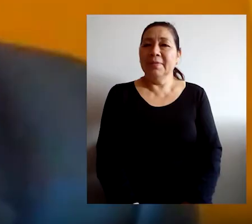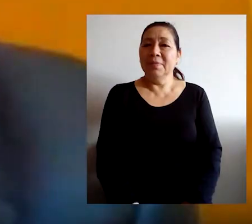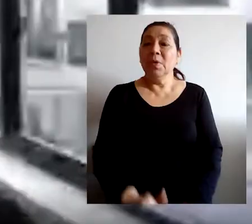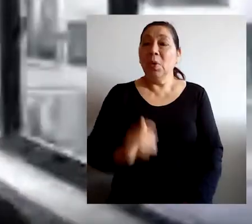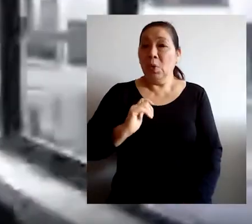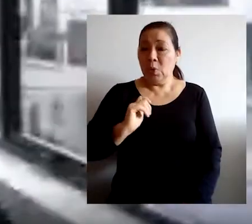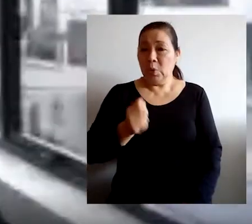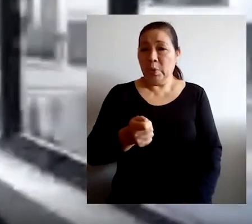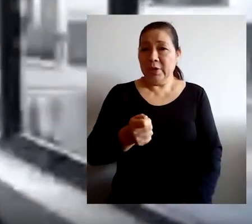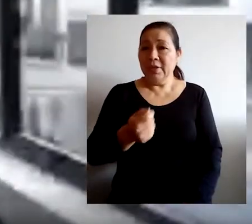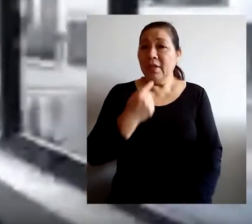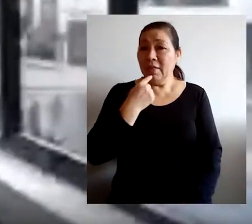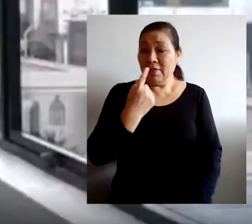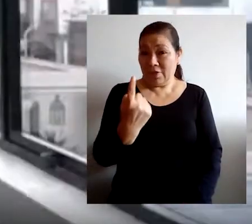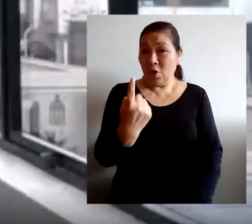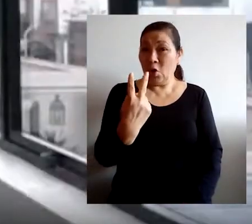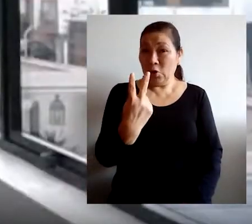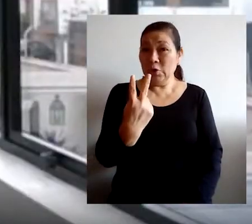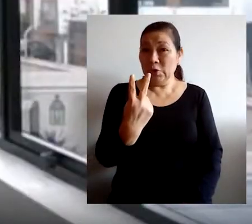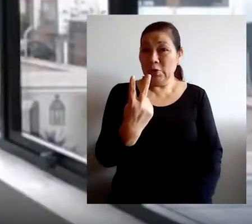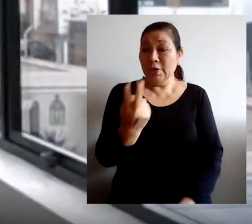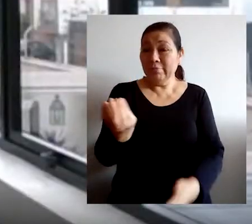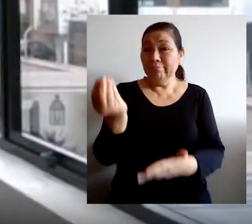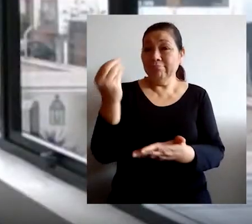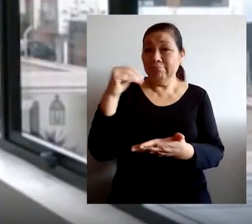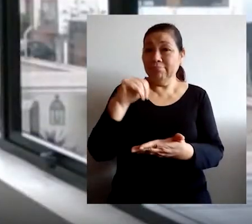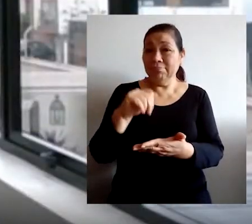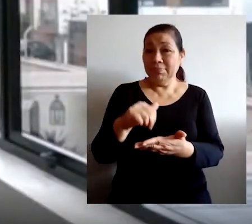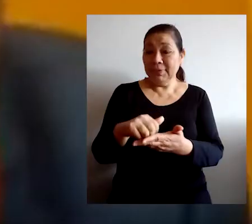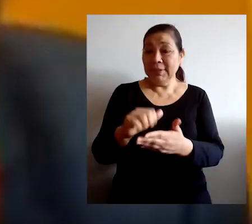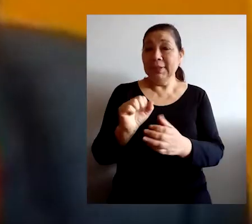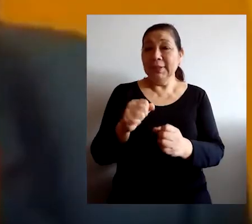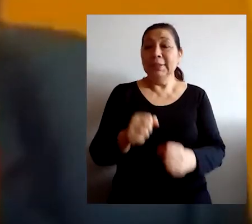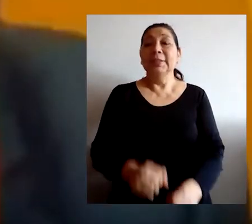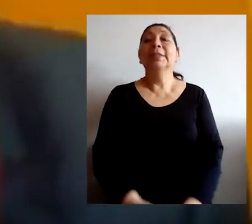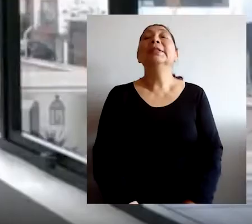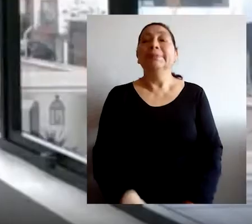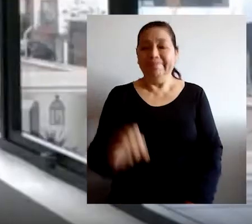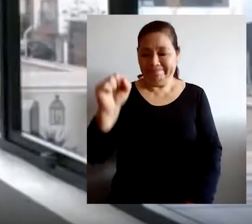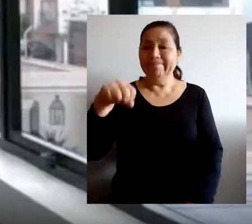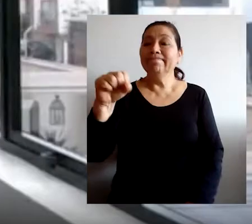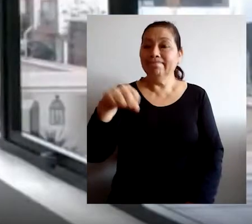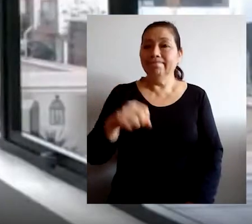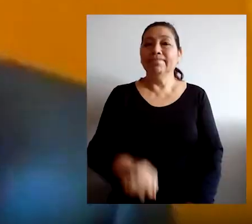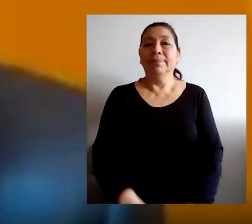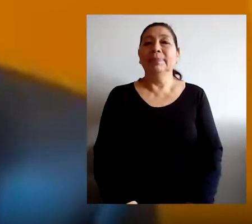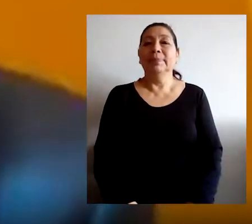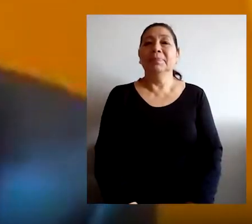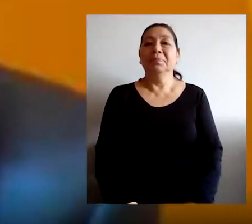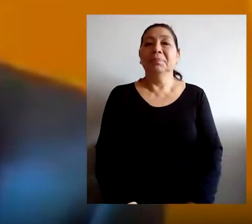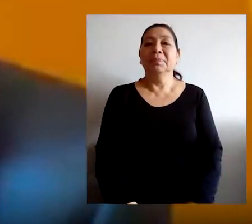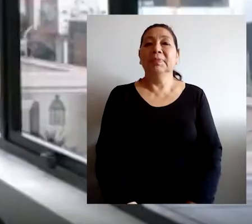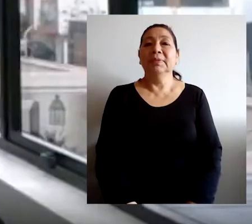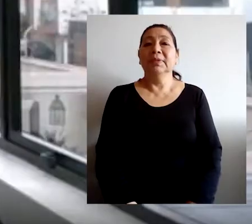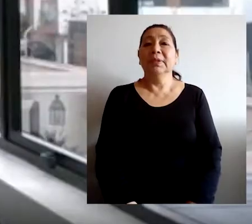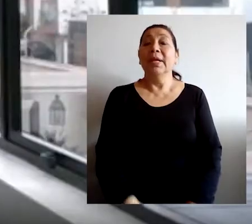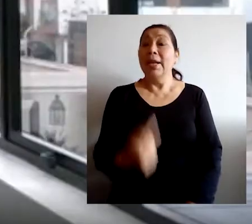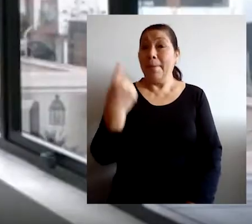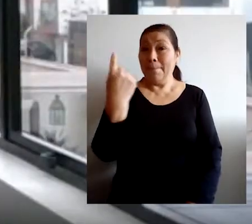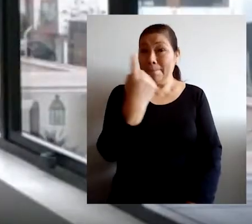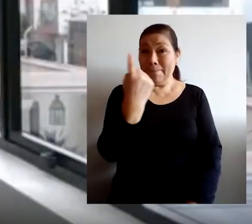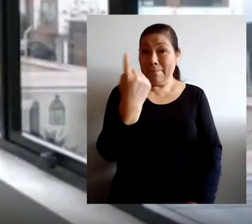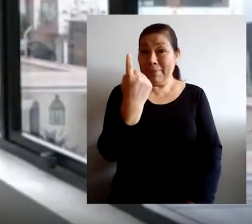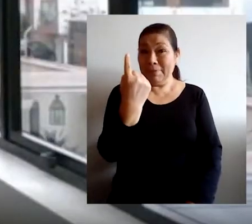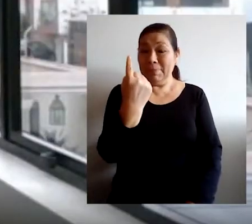Señor juez constitucional, ¿se refiere a las dos decisiones que han recaído antes de llegar a ustedes? Sí, en este proceso. Perfecto. En la